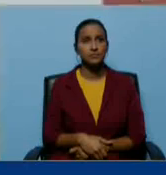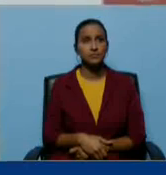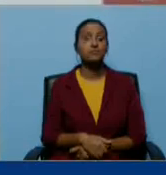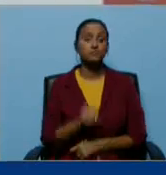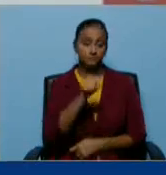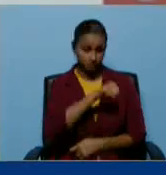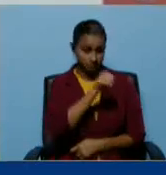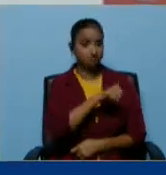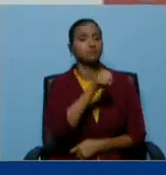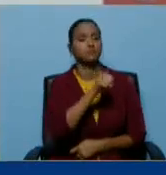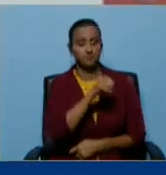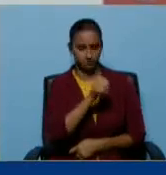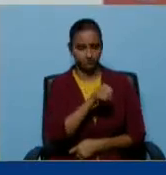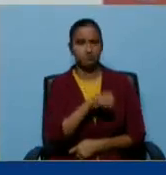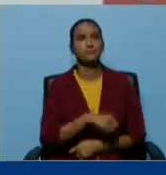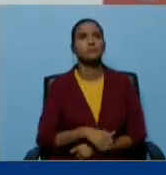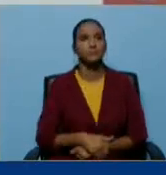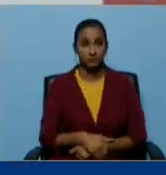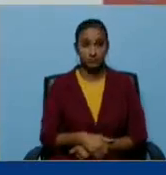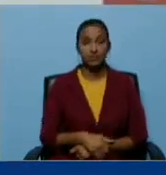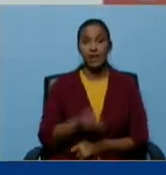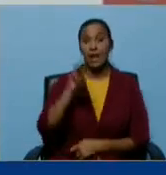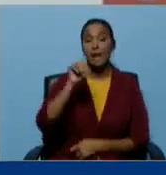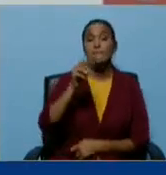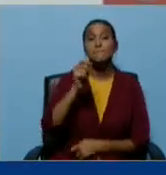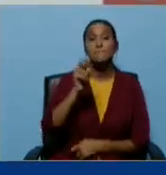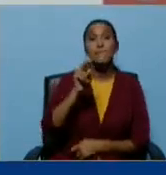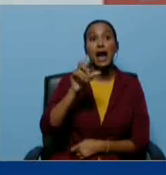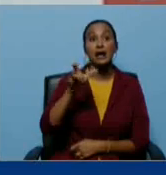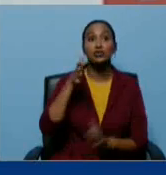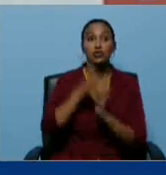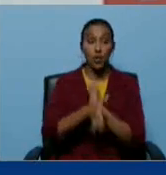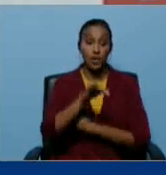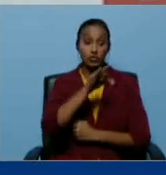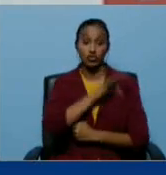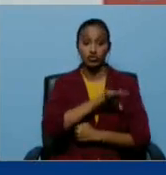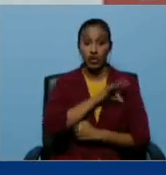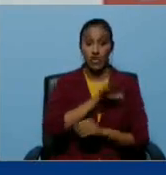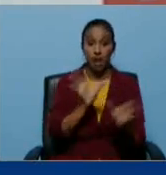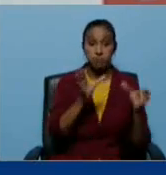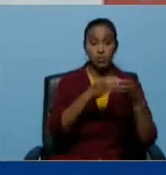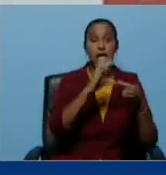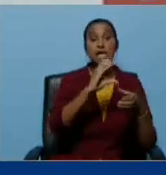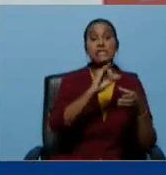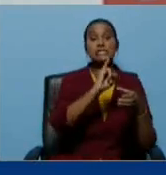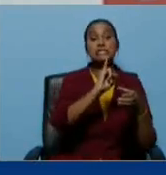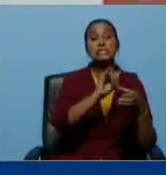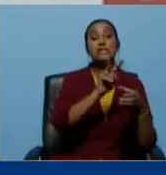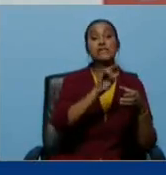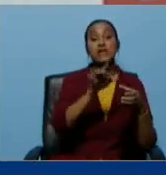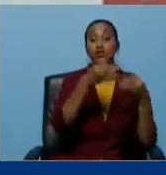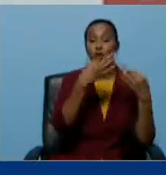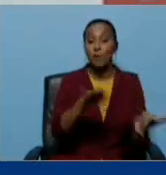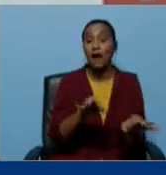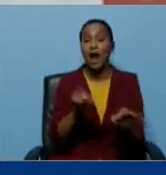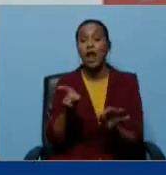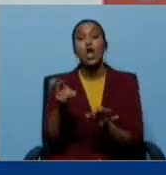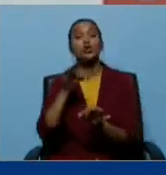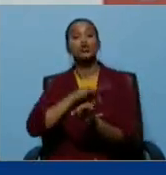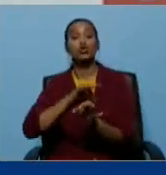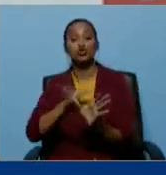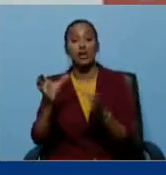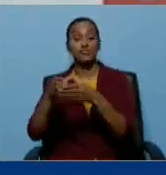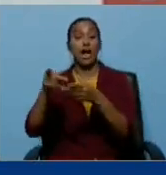Correcto. Marx llegó a diferenciar la sociedad civil de la sociedad política. Luego la derecha con las ONG y todas estas